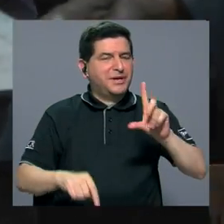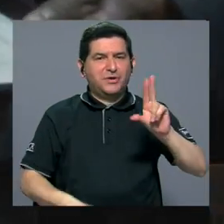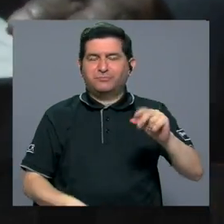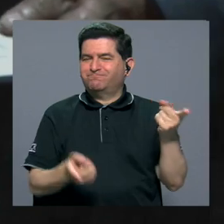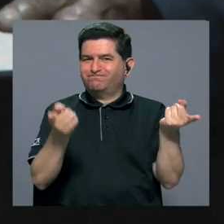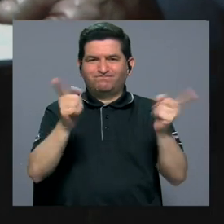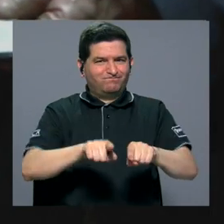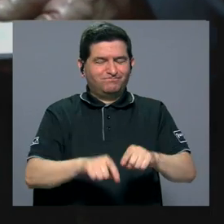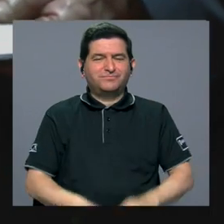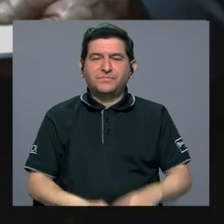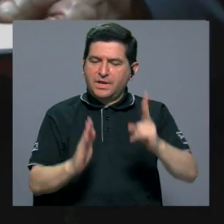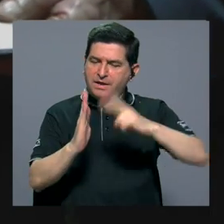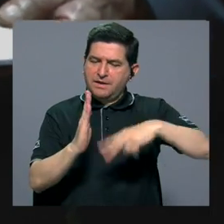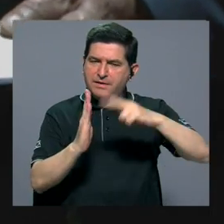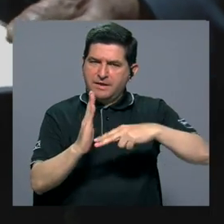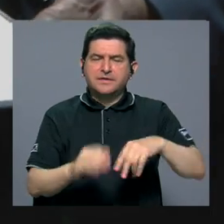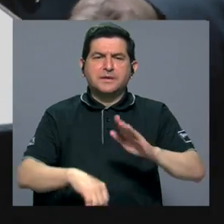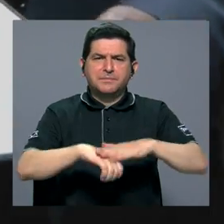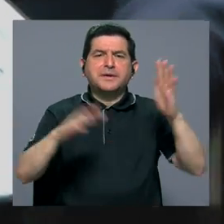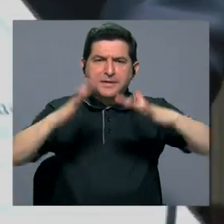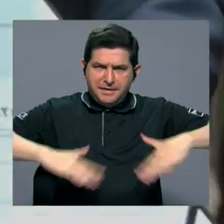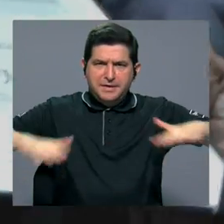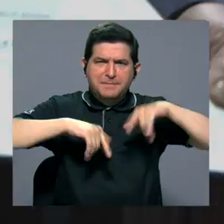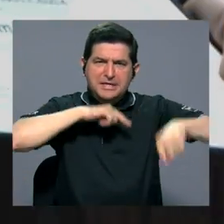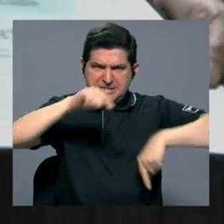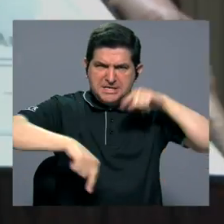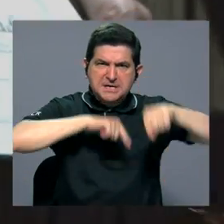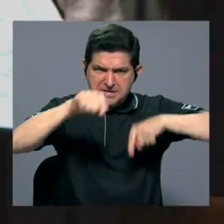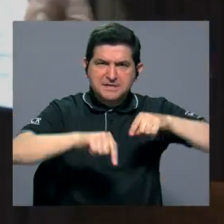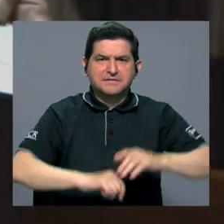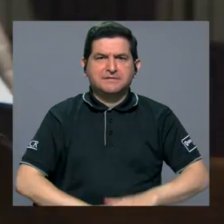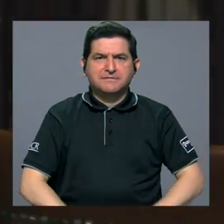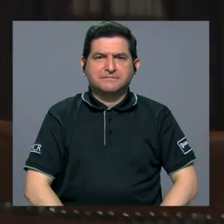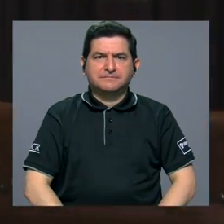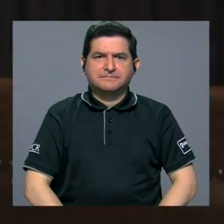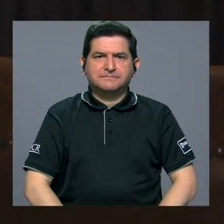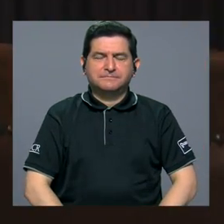así. Y la literatura abre un espacio crítico